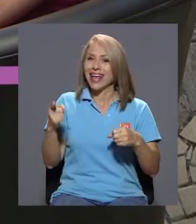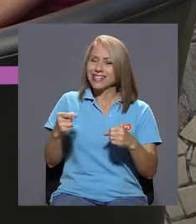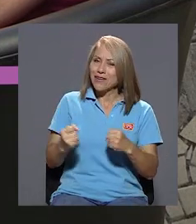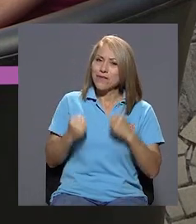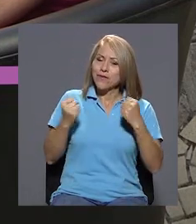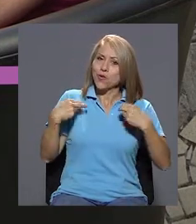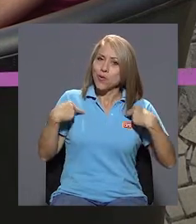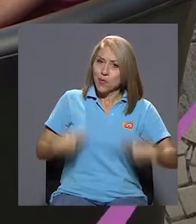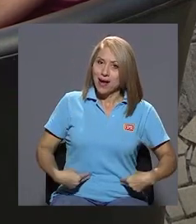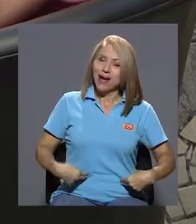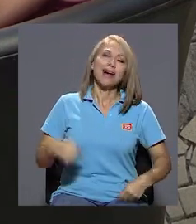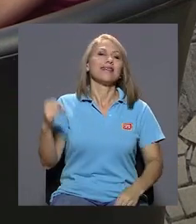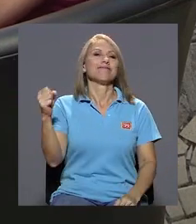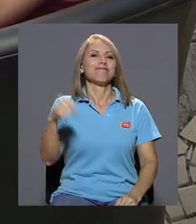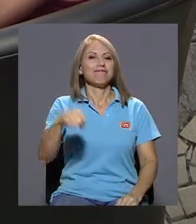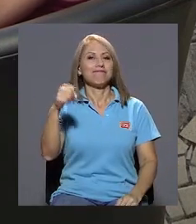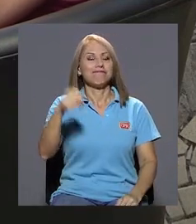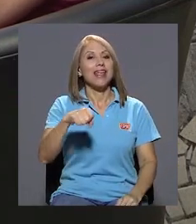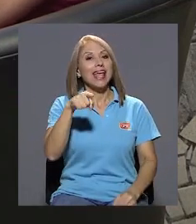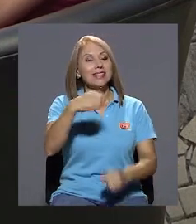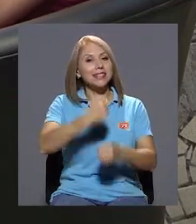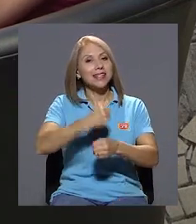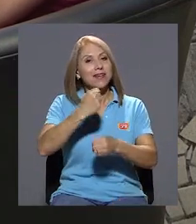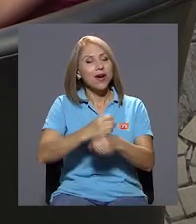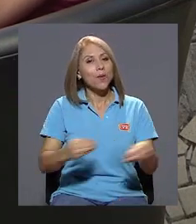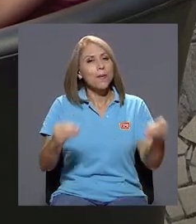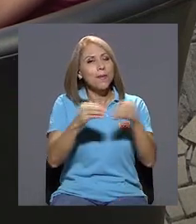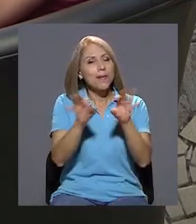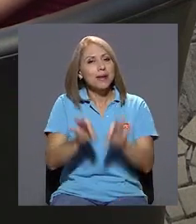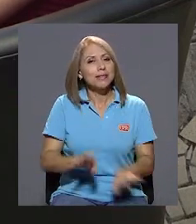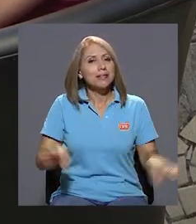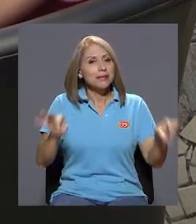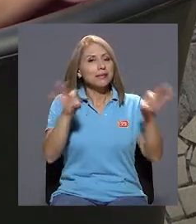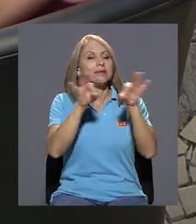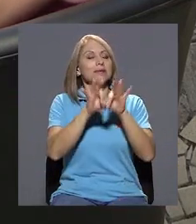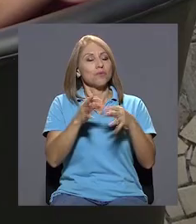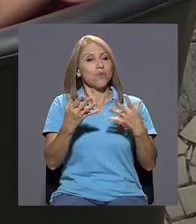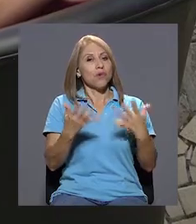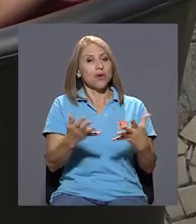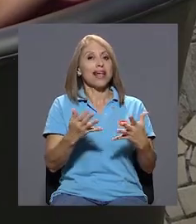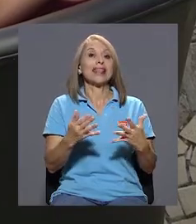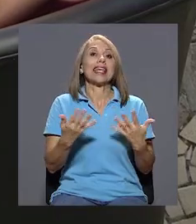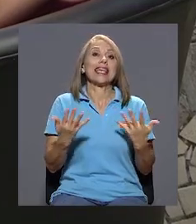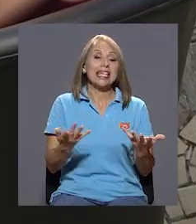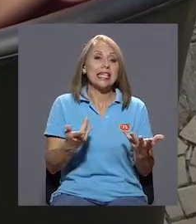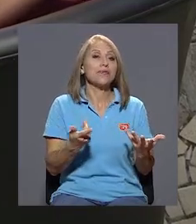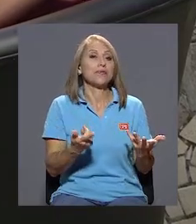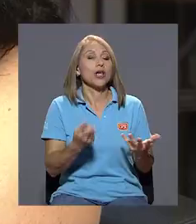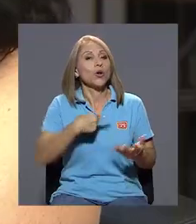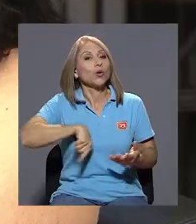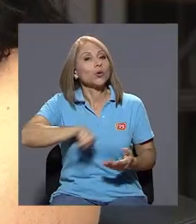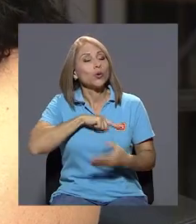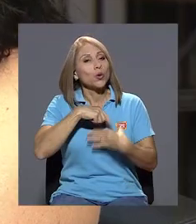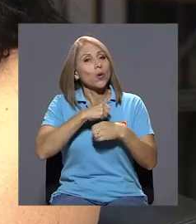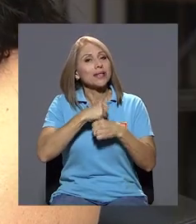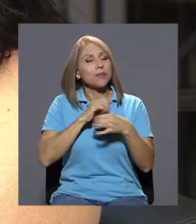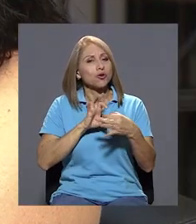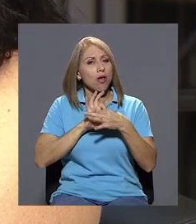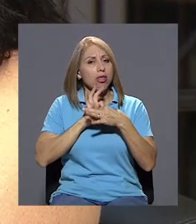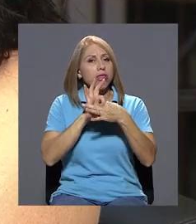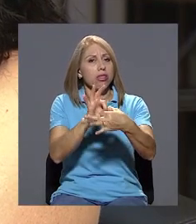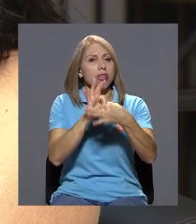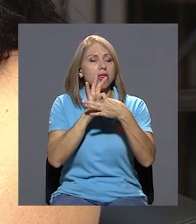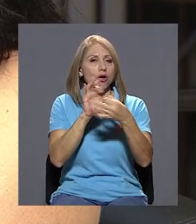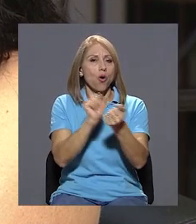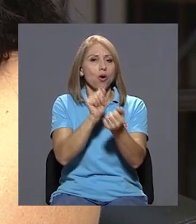fue parte posible. Humana, sí. Tal vez. Entonces, ese es el trabajo más importante que nosotros realizamos. Okay. Y, perdona, lo